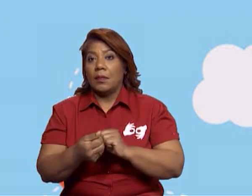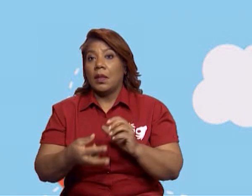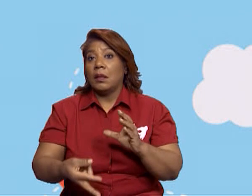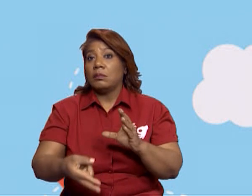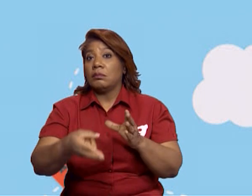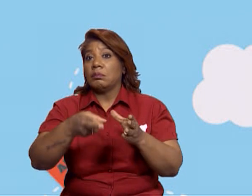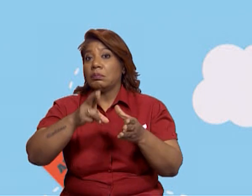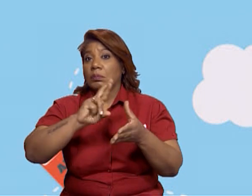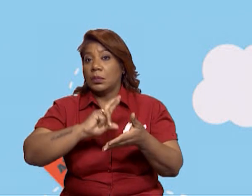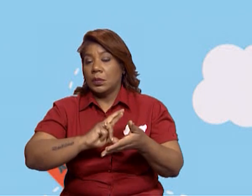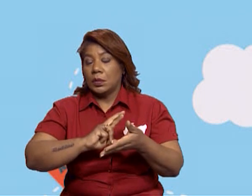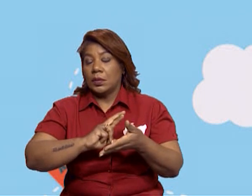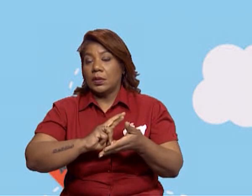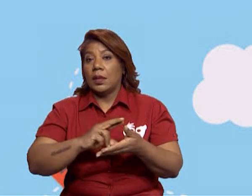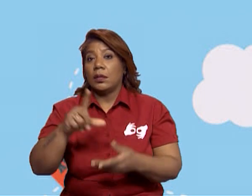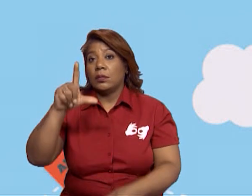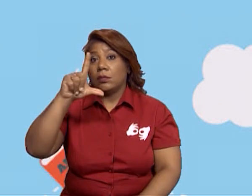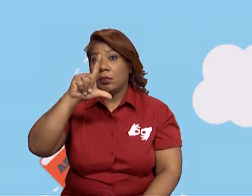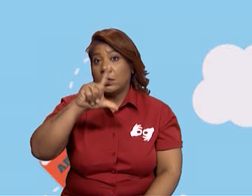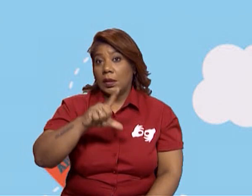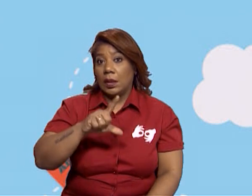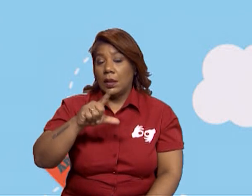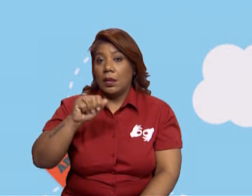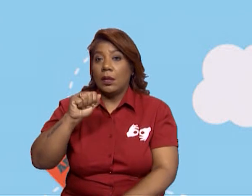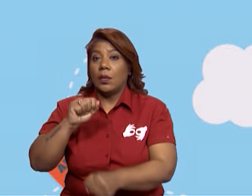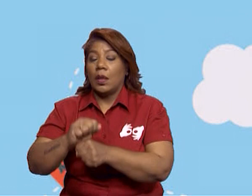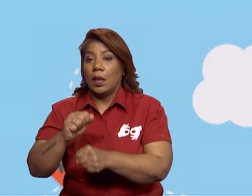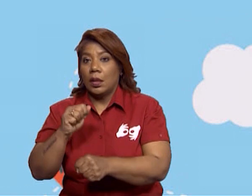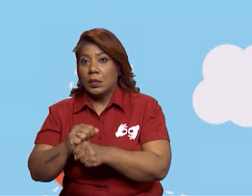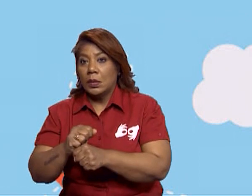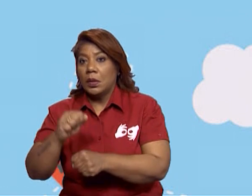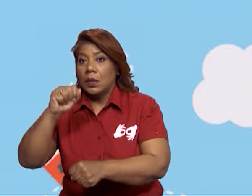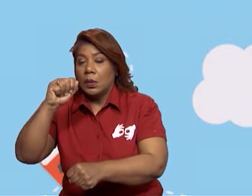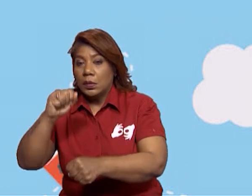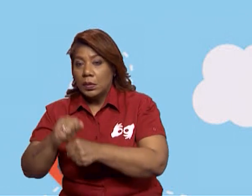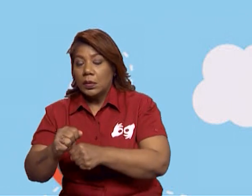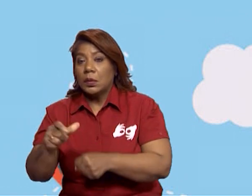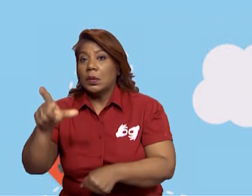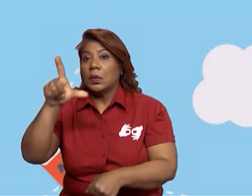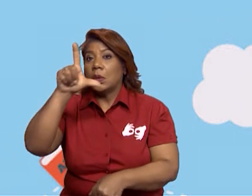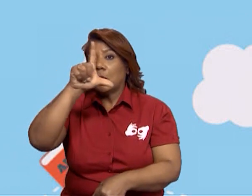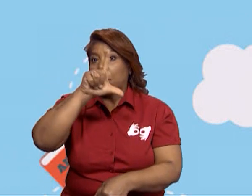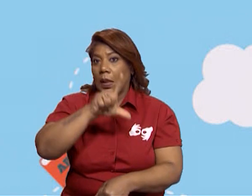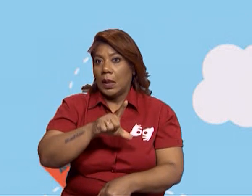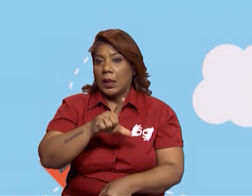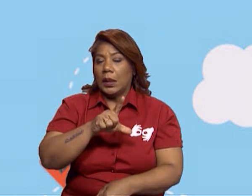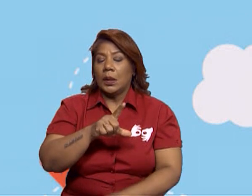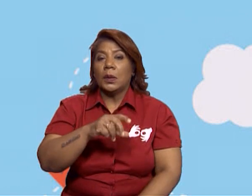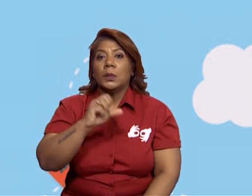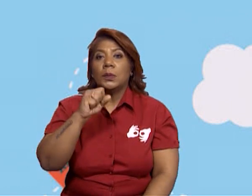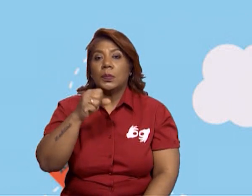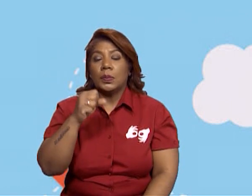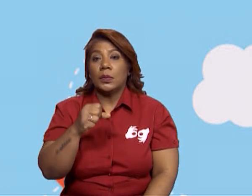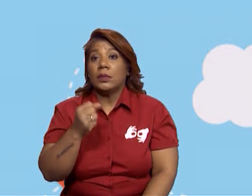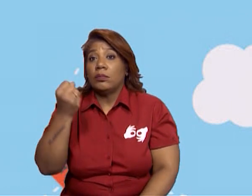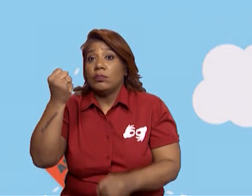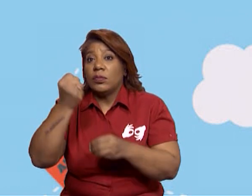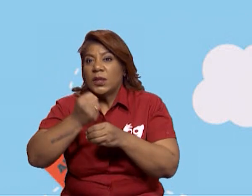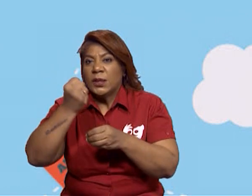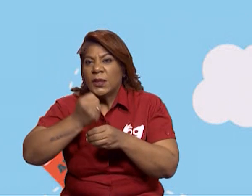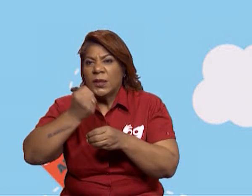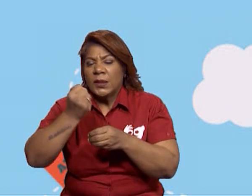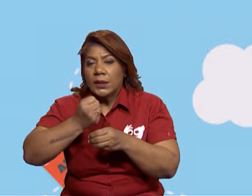puedan pasar de un estado y luego volver al estado que estaban antes. Por ejemplo, si el hielo, que es